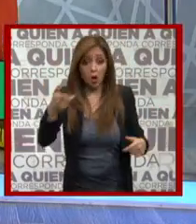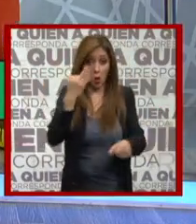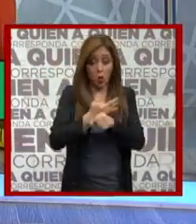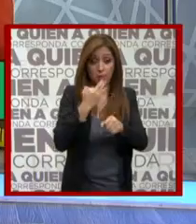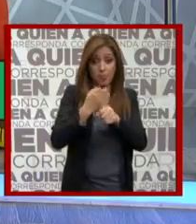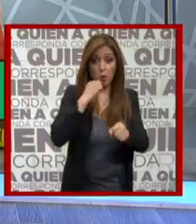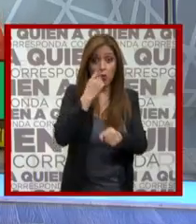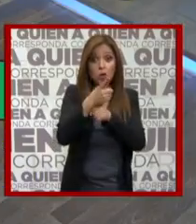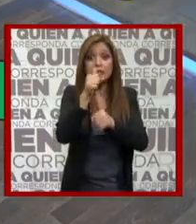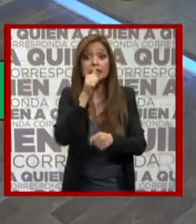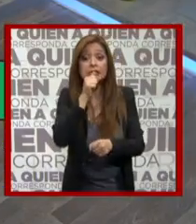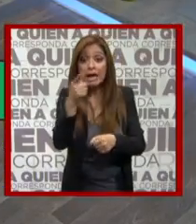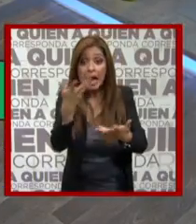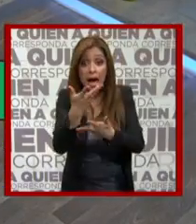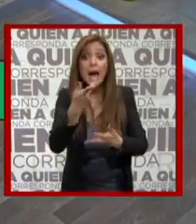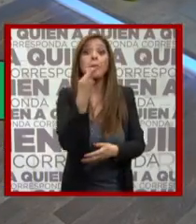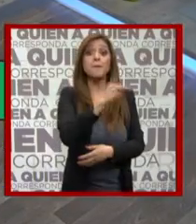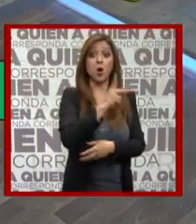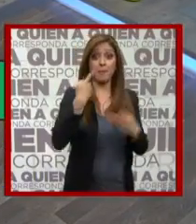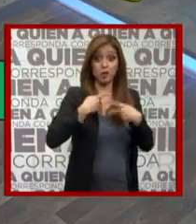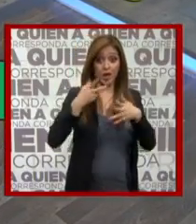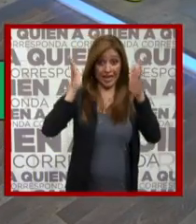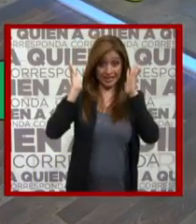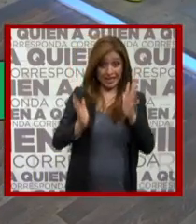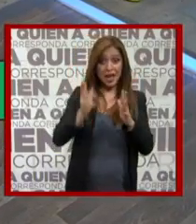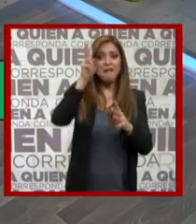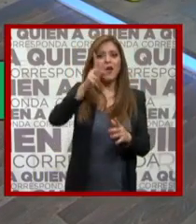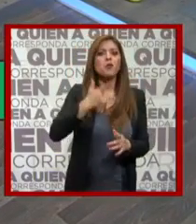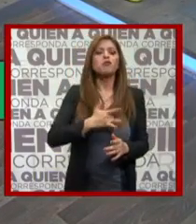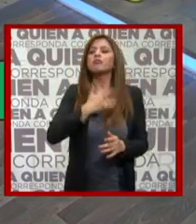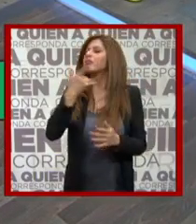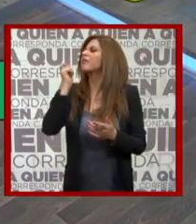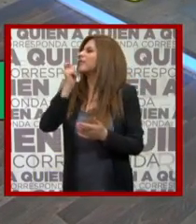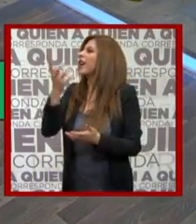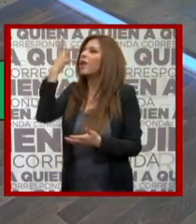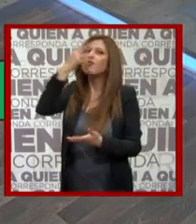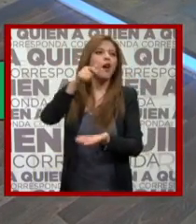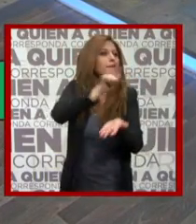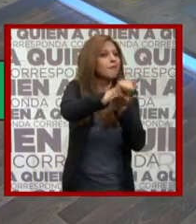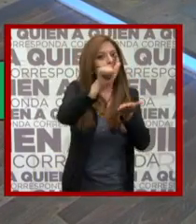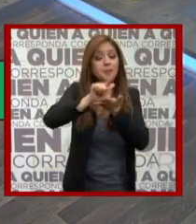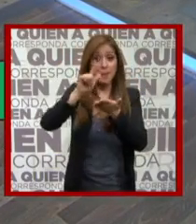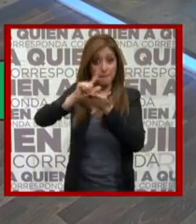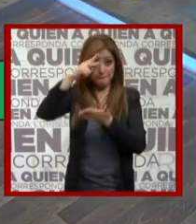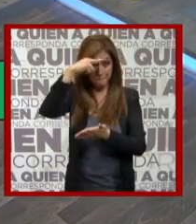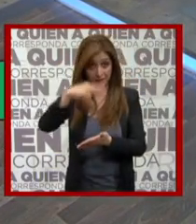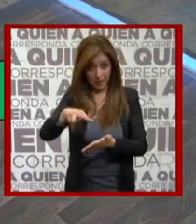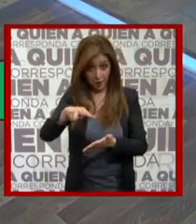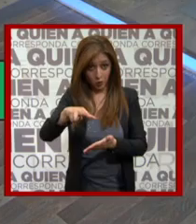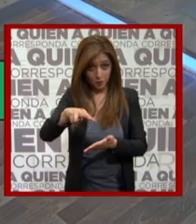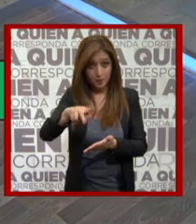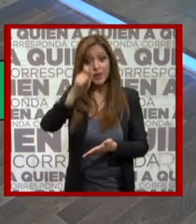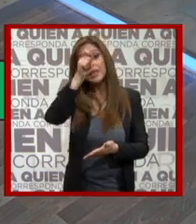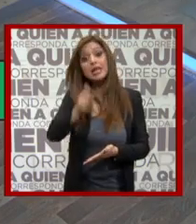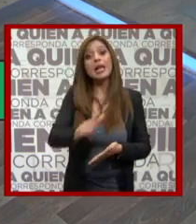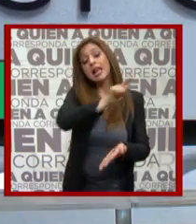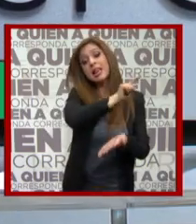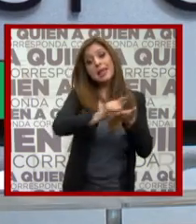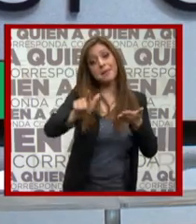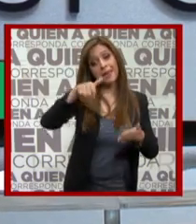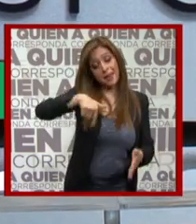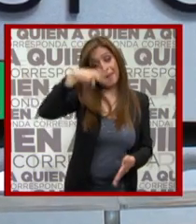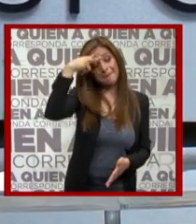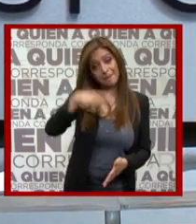no lo hicieron. Y para quienes ya lo hicimos, sabemos qué rico se siente limpiar nuestro México. Ahí está. Limpiemos nuestro